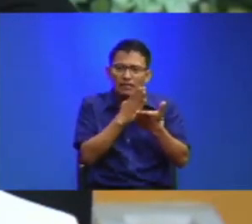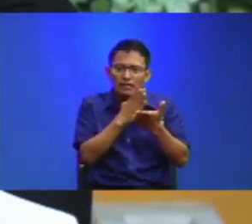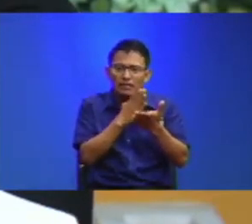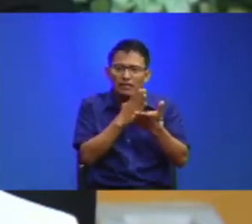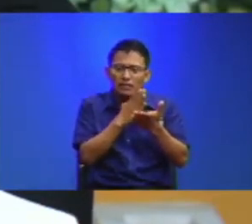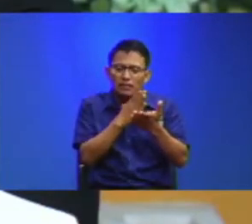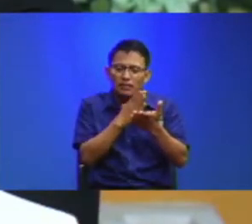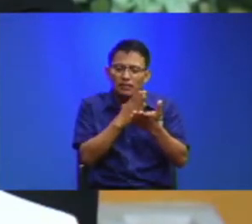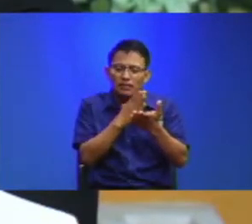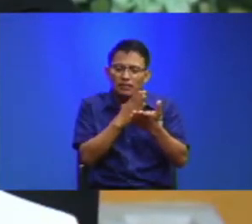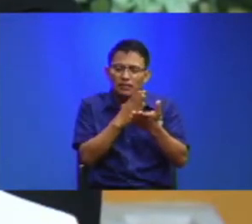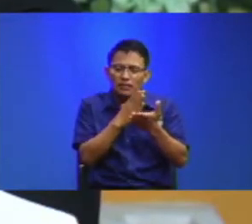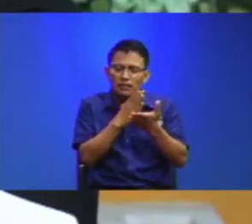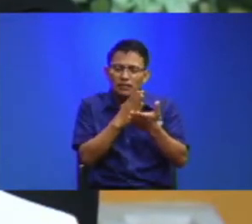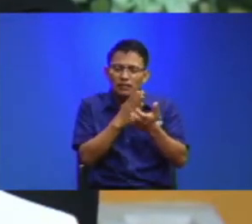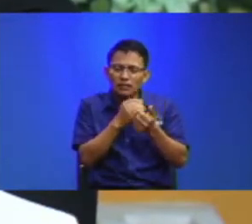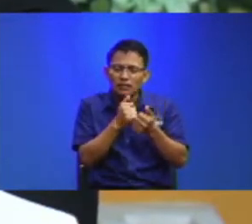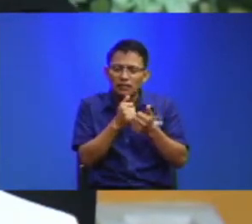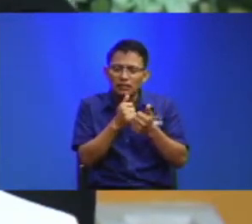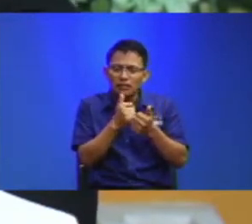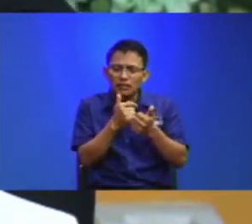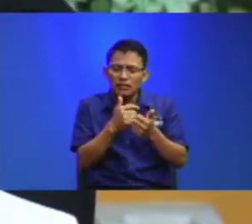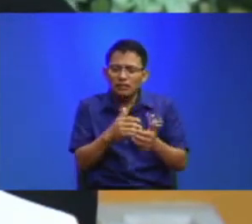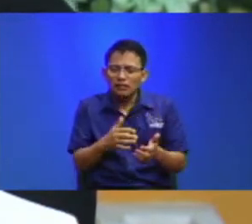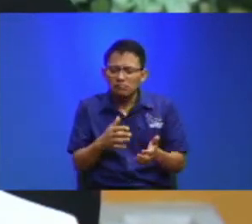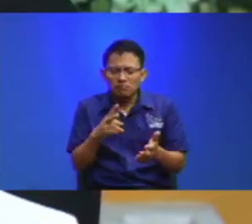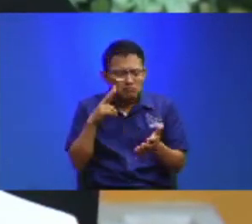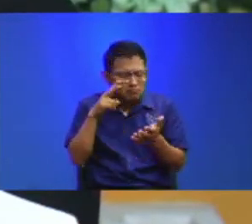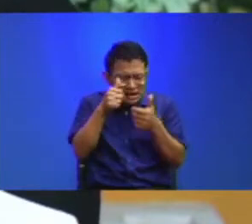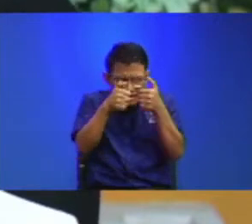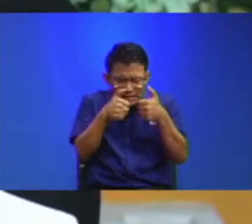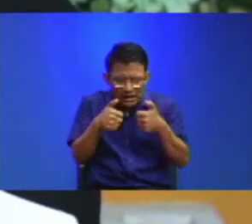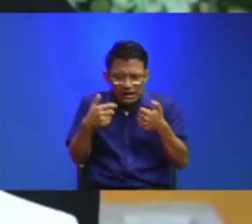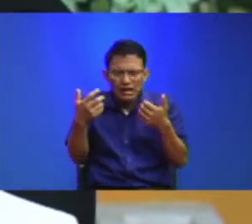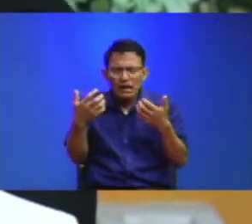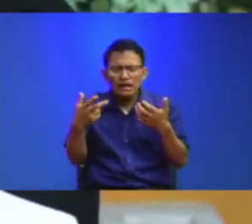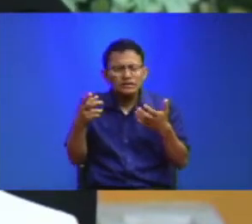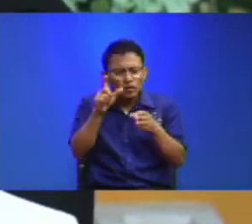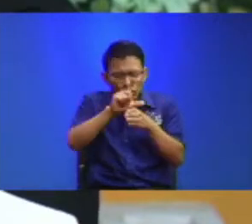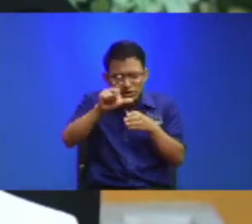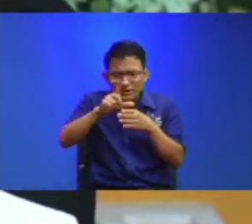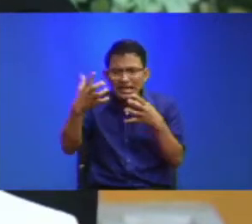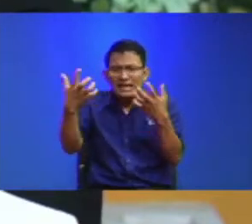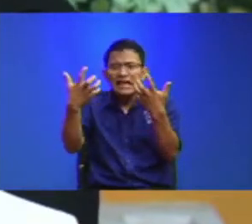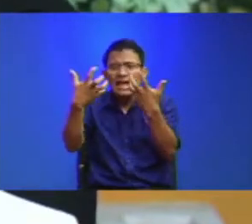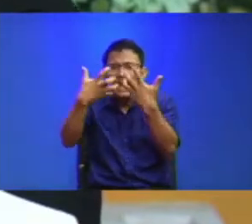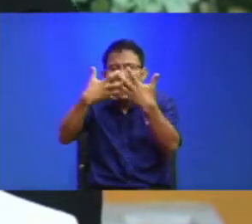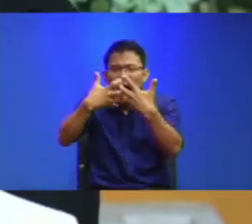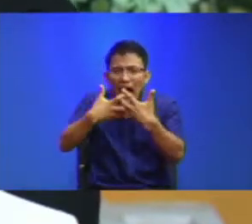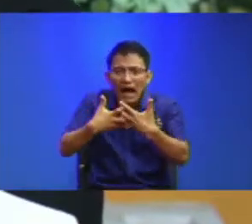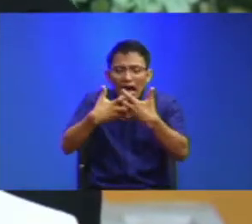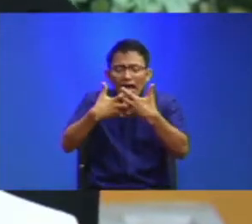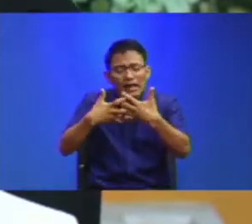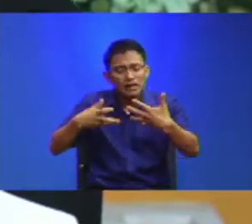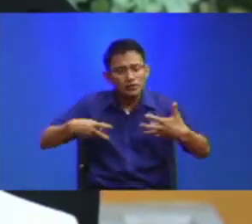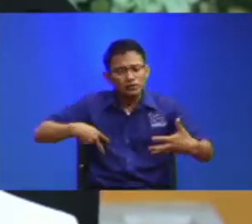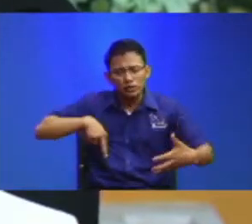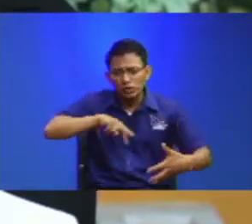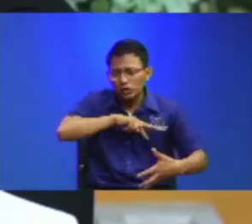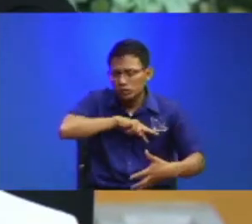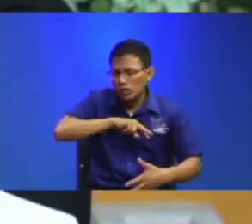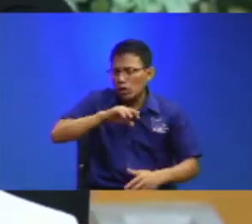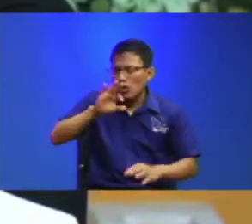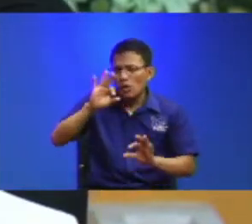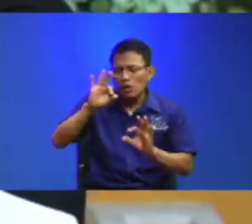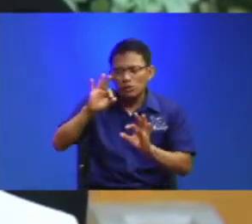y ver en qué cosas encaja o no en nosotros. Pero yo creo que nosotros debemos de oír la palabra con una actitud